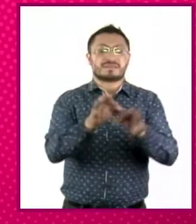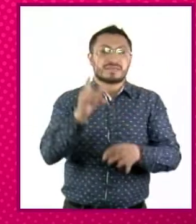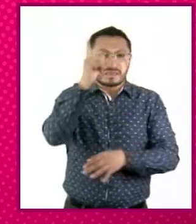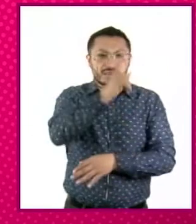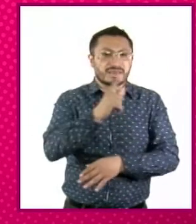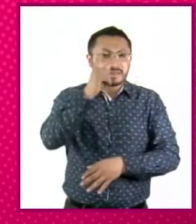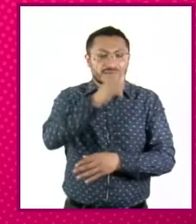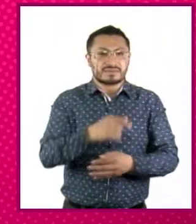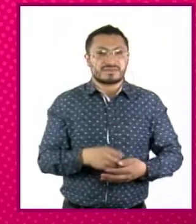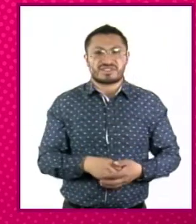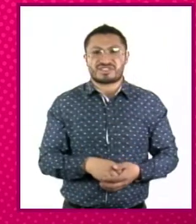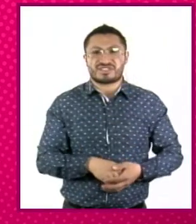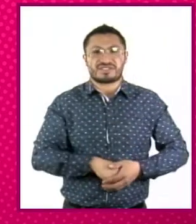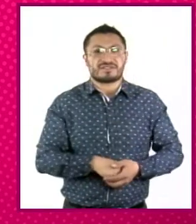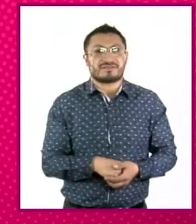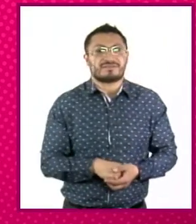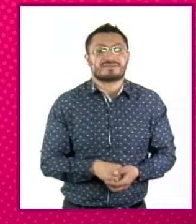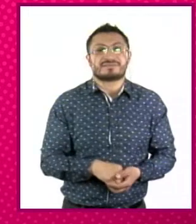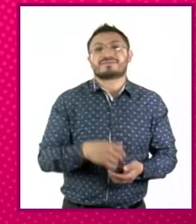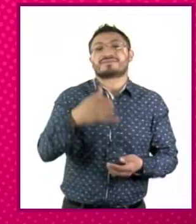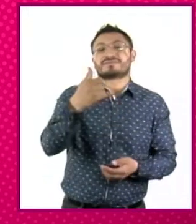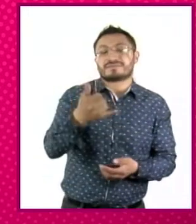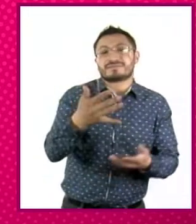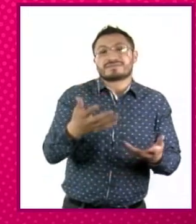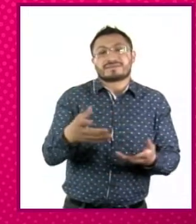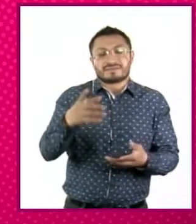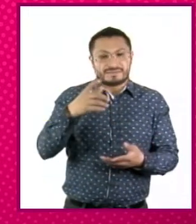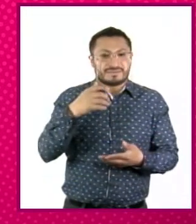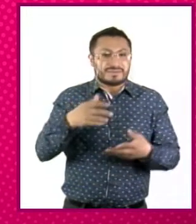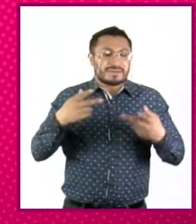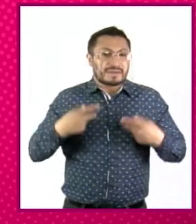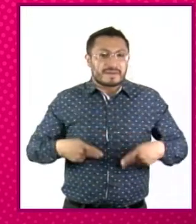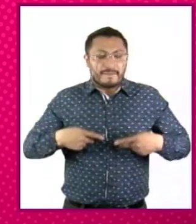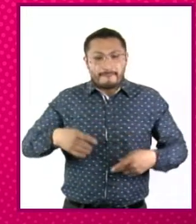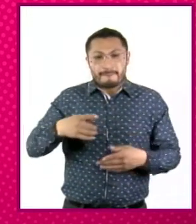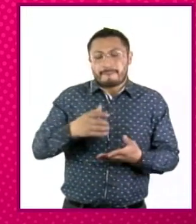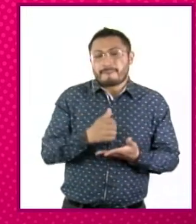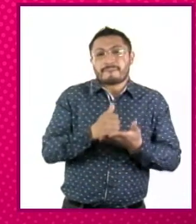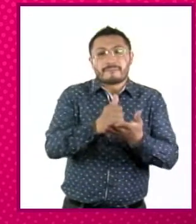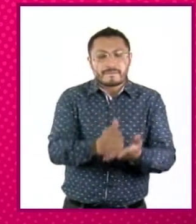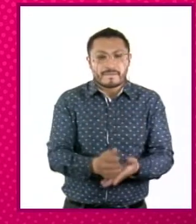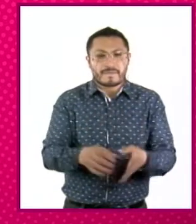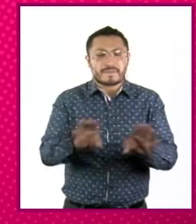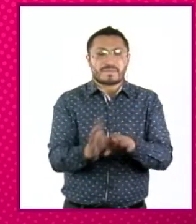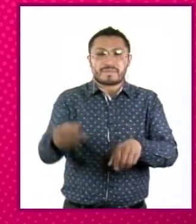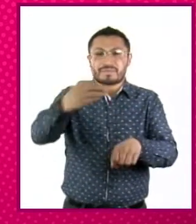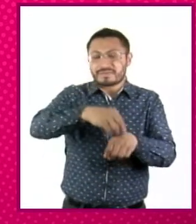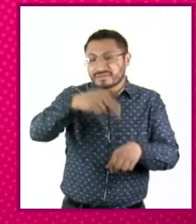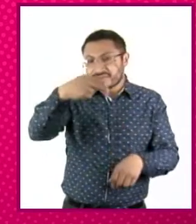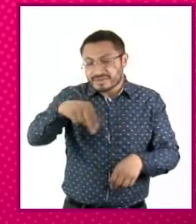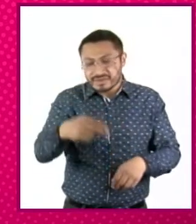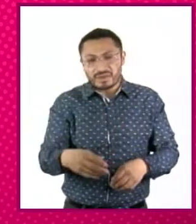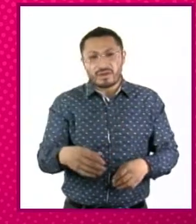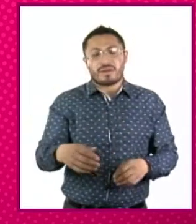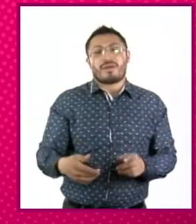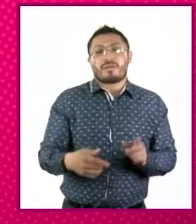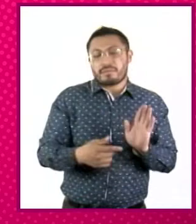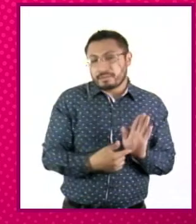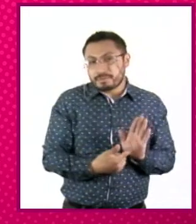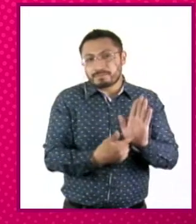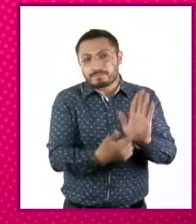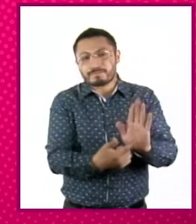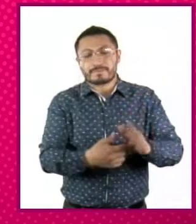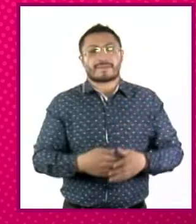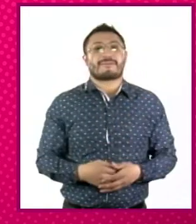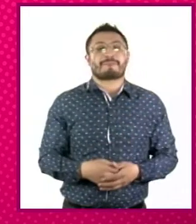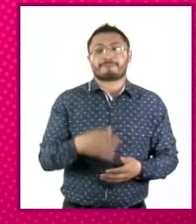Y el lenguaje, cuando nos ayuda a hacer realidad algo, a nombrarlo, a darle existencia, a visibilizarlo.